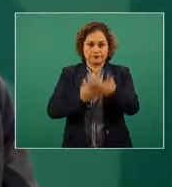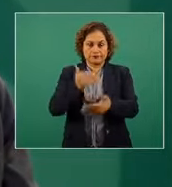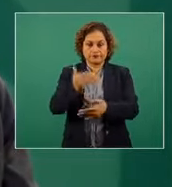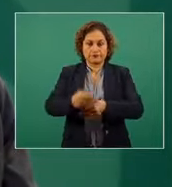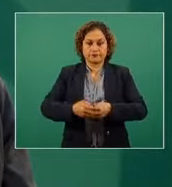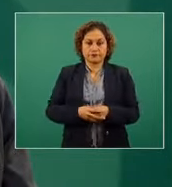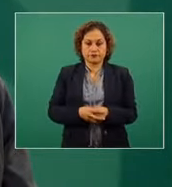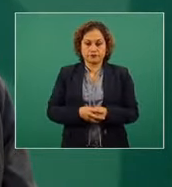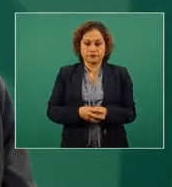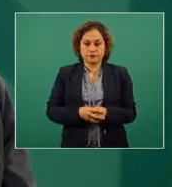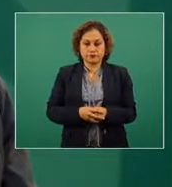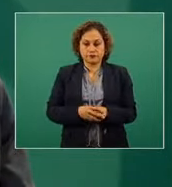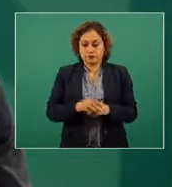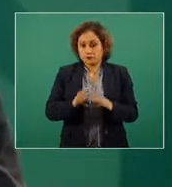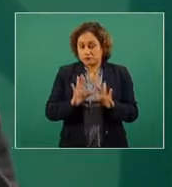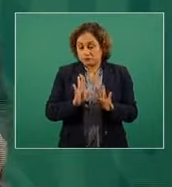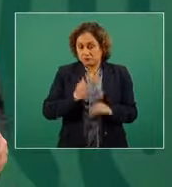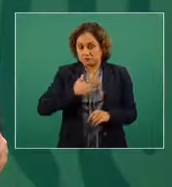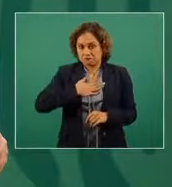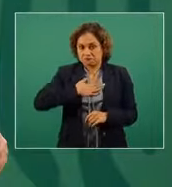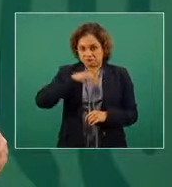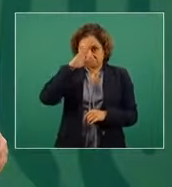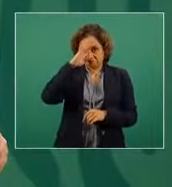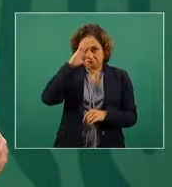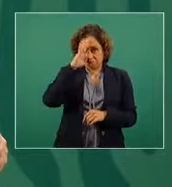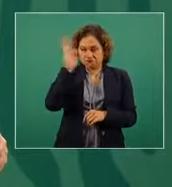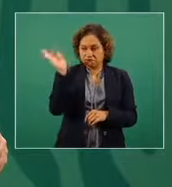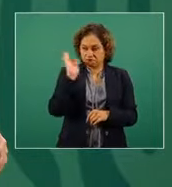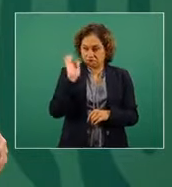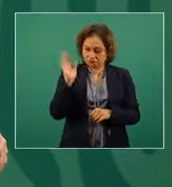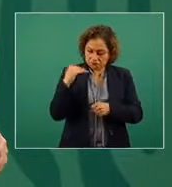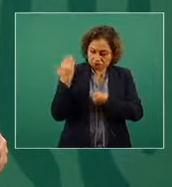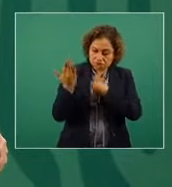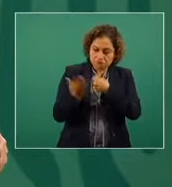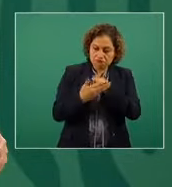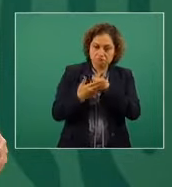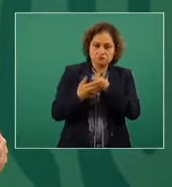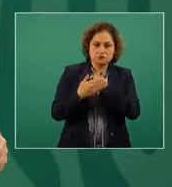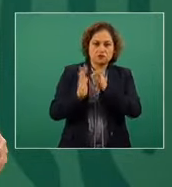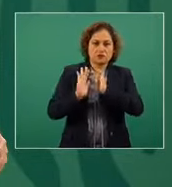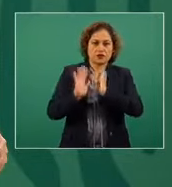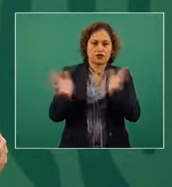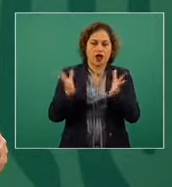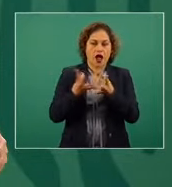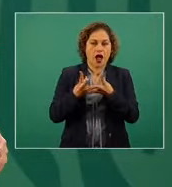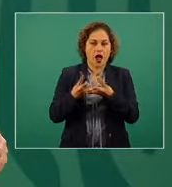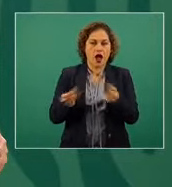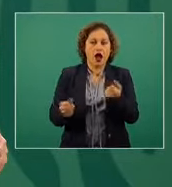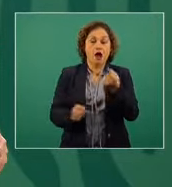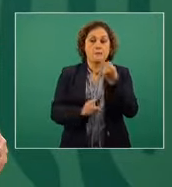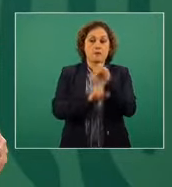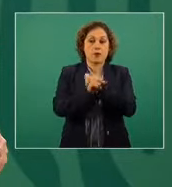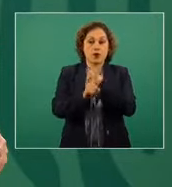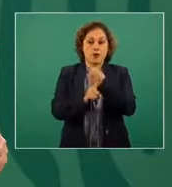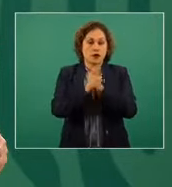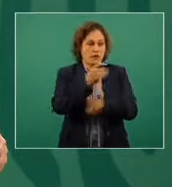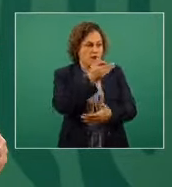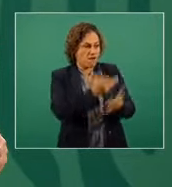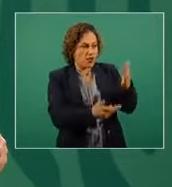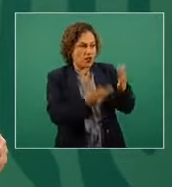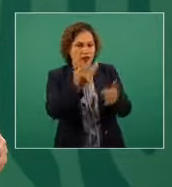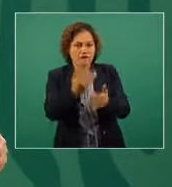y yo espero que pronto se resuelva en definitiva el problema del desabasto.